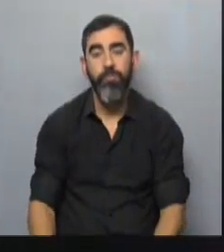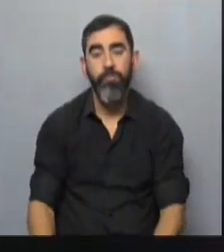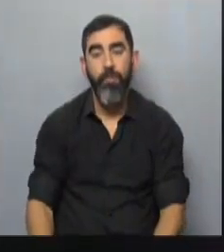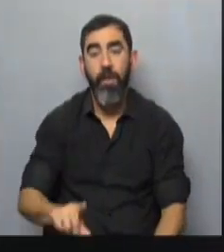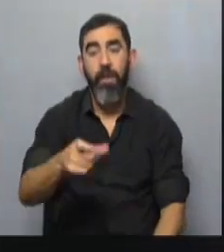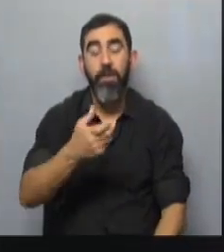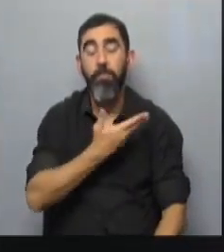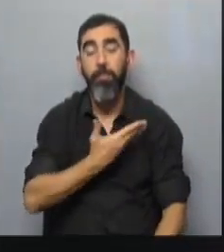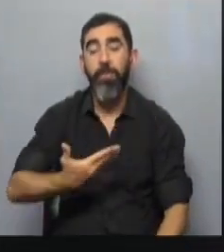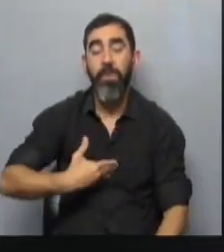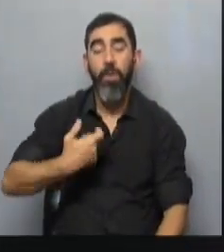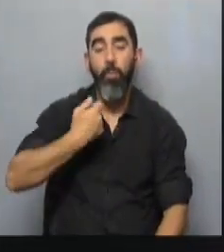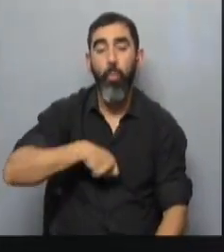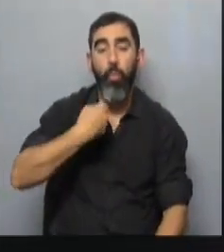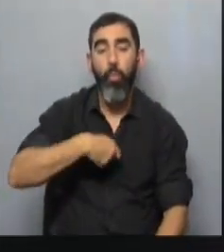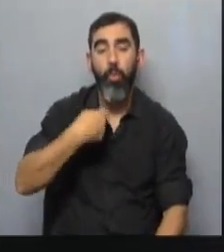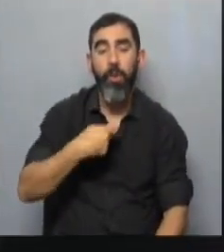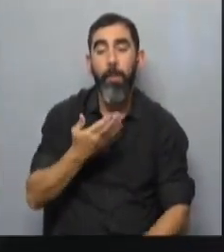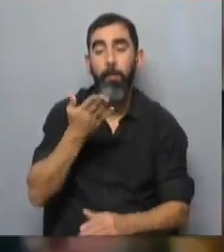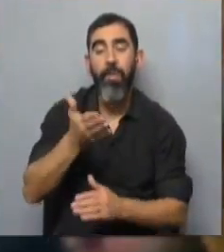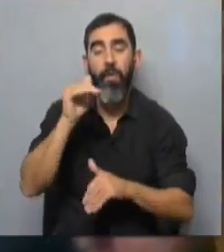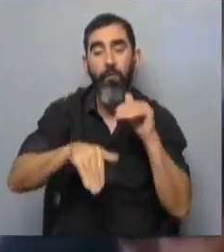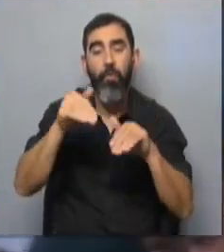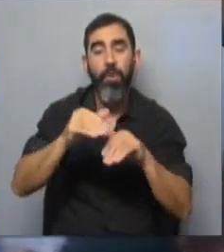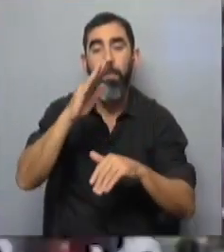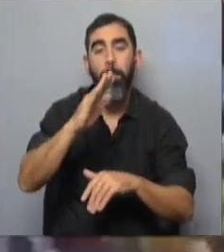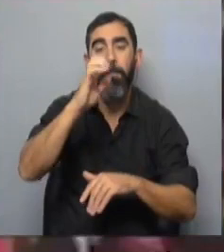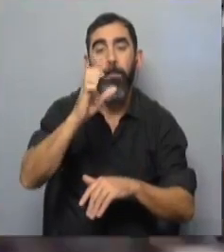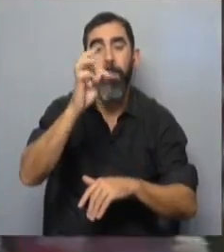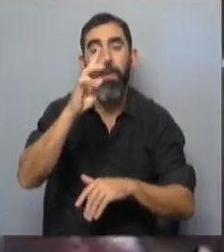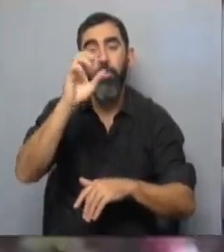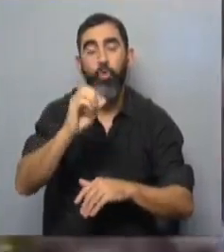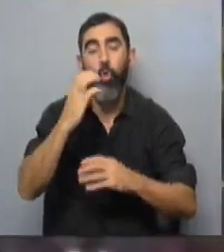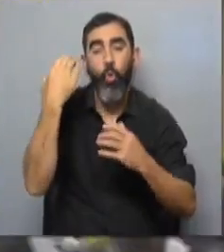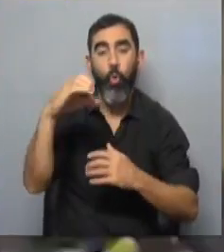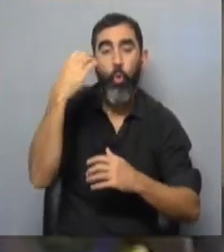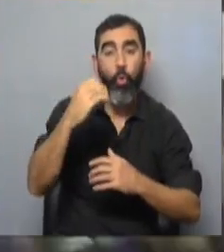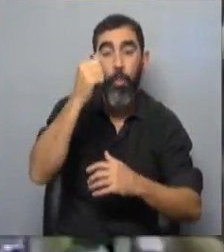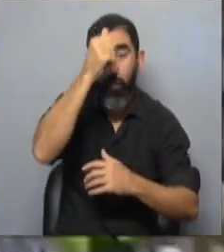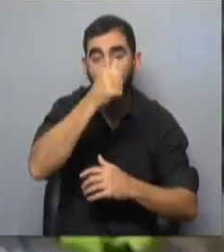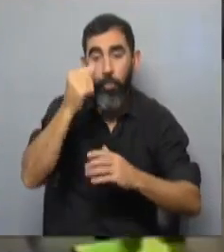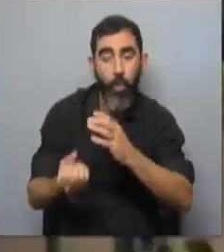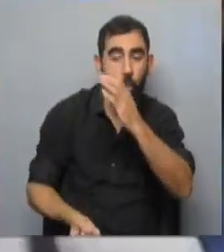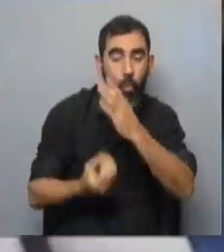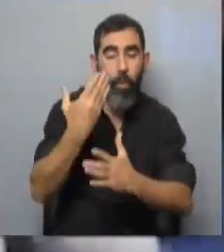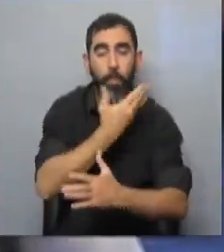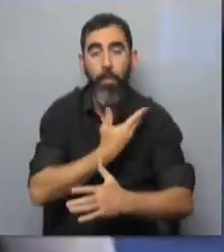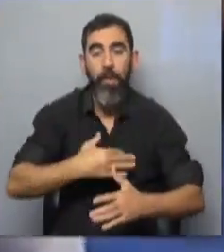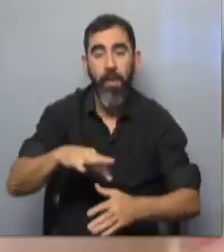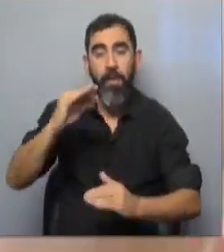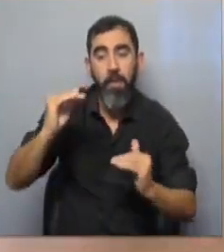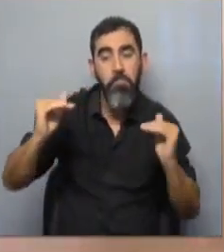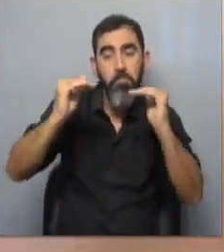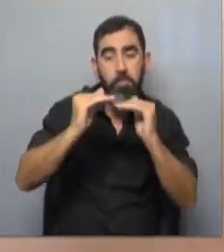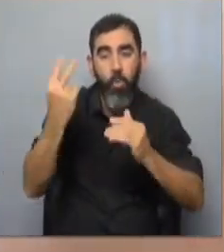El expresidente José Mujica llama a votar por Gustavo Petro en Colombia, que el domingo define al nuevo presidente con paridad